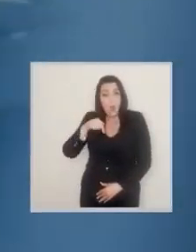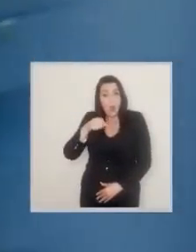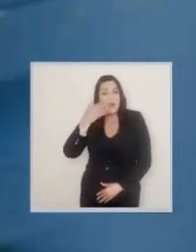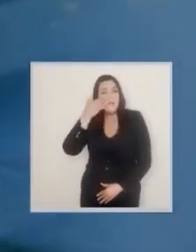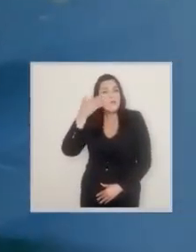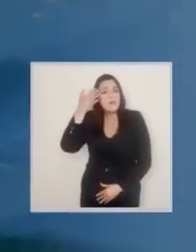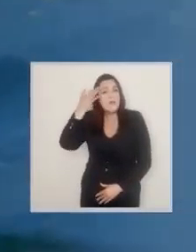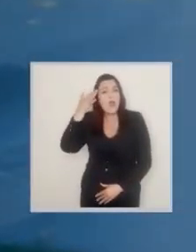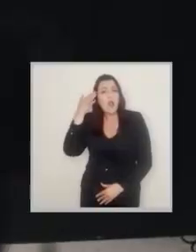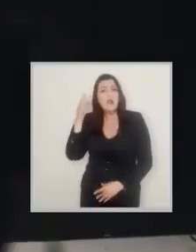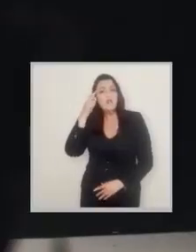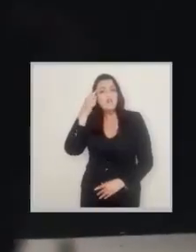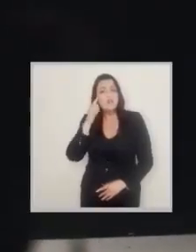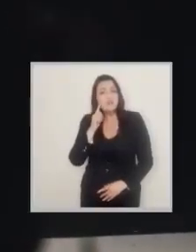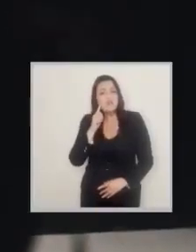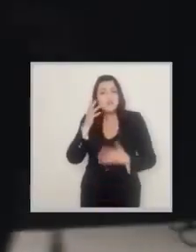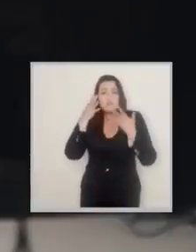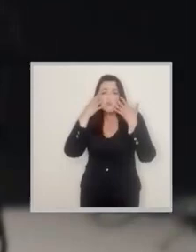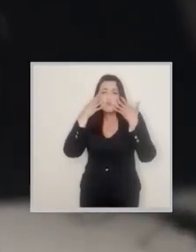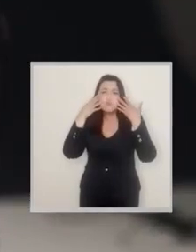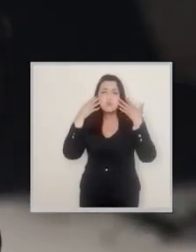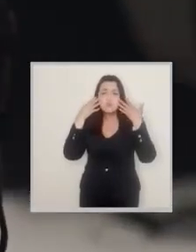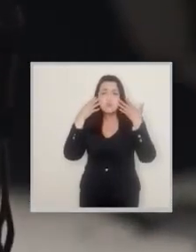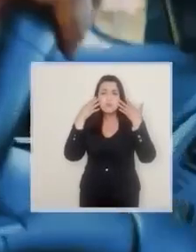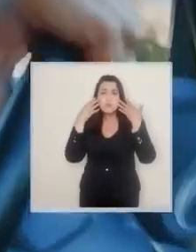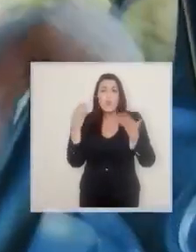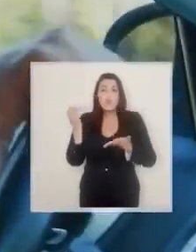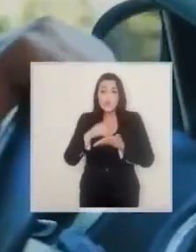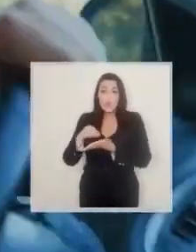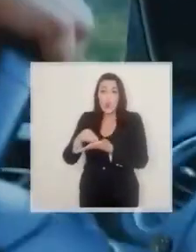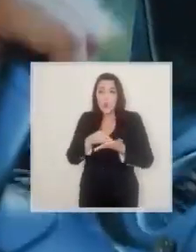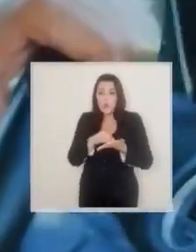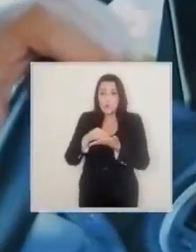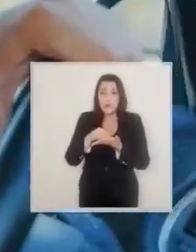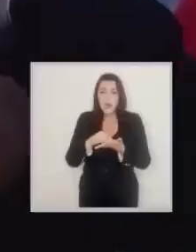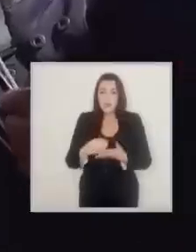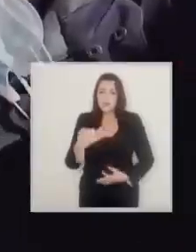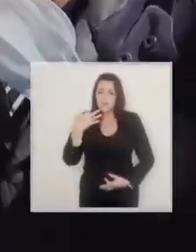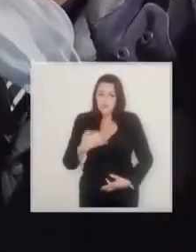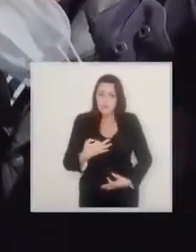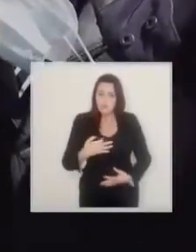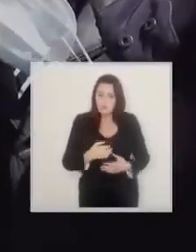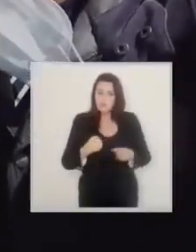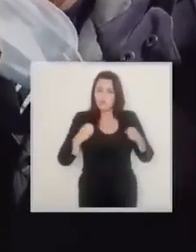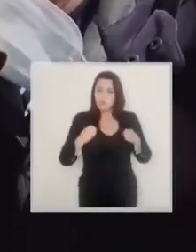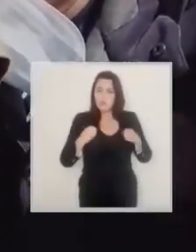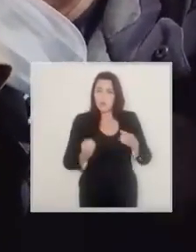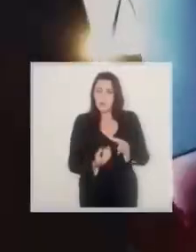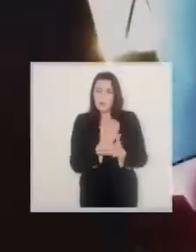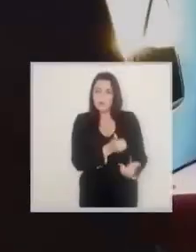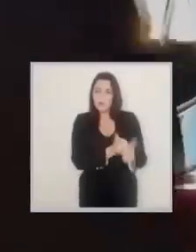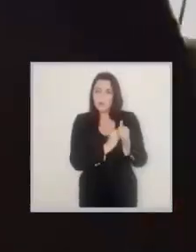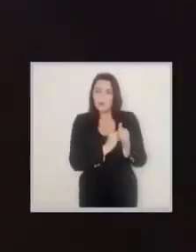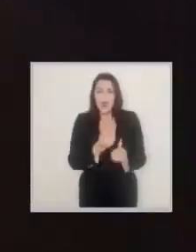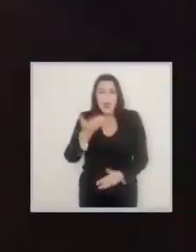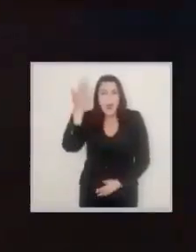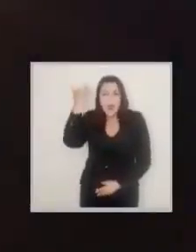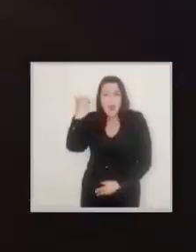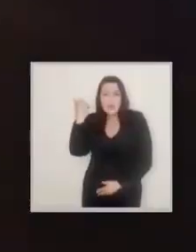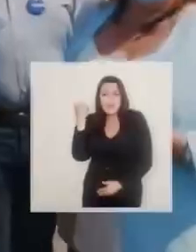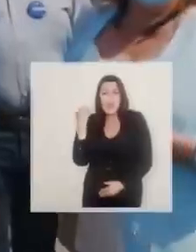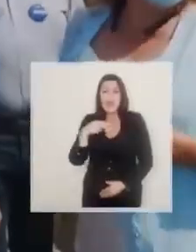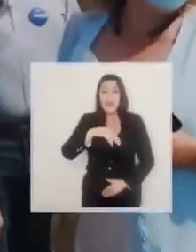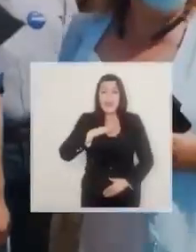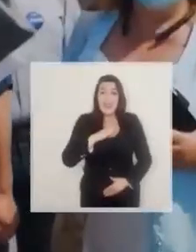hoy tengo más canas, arrugas y cicatrices. Sumé coraje y convicción para enfrentar este nuevo desafío. Dejar atrás este